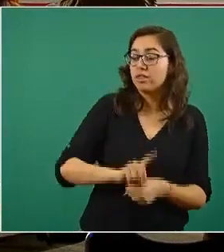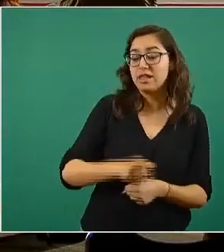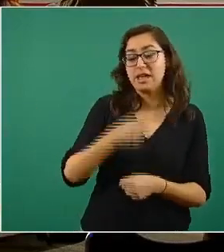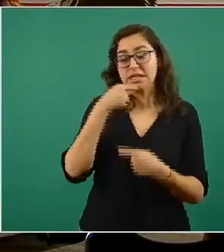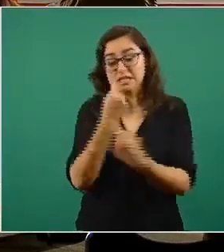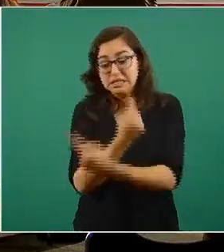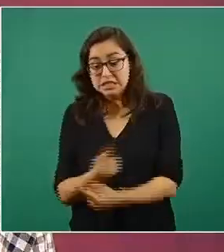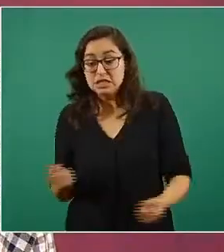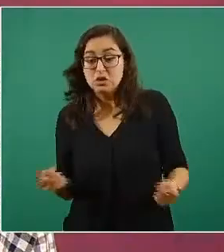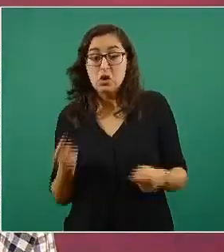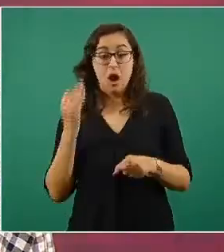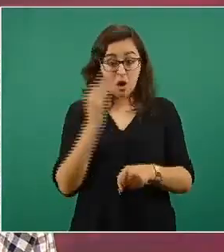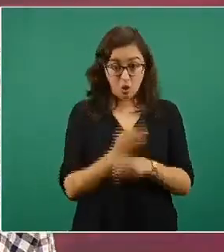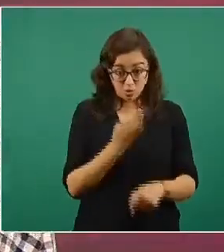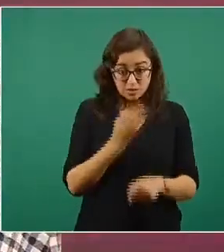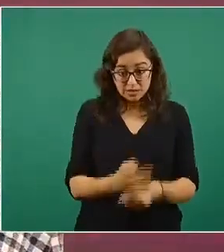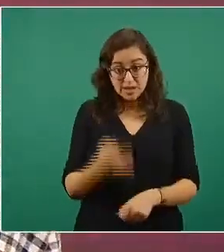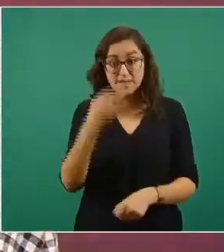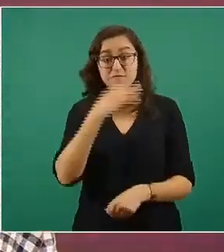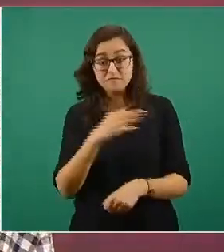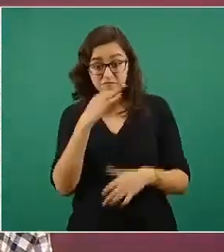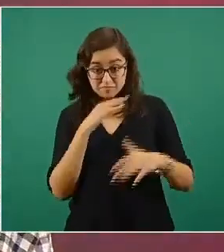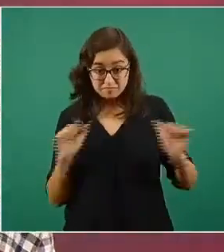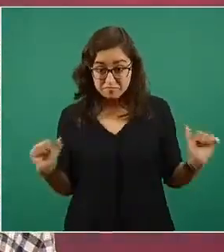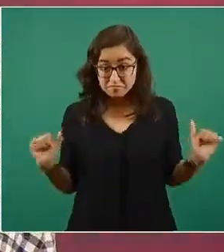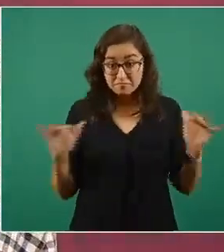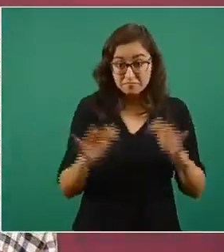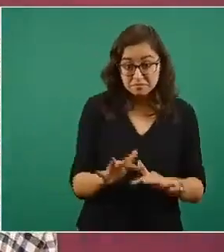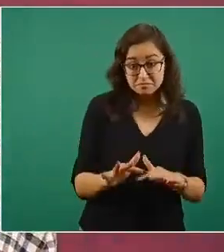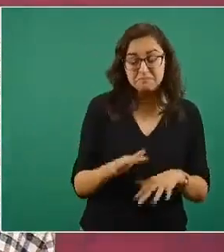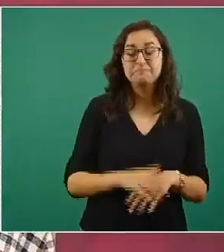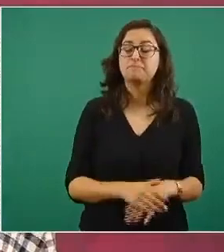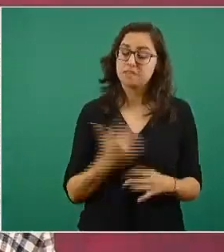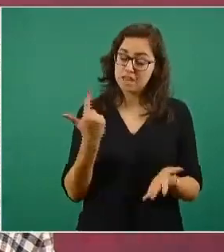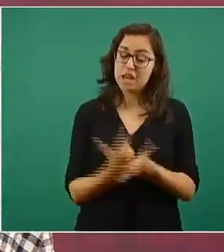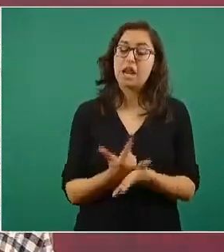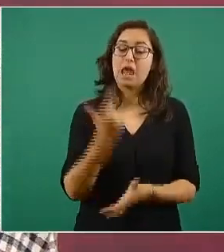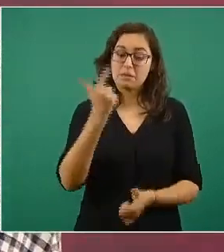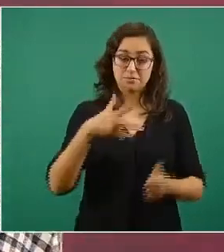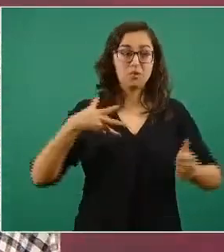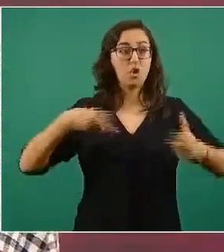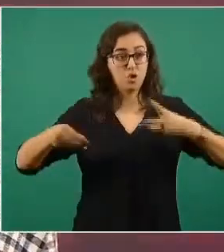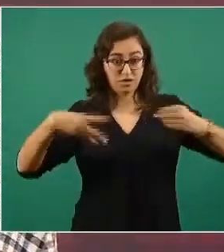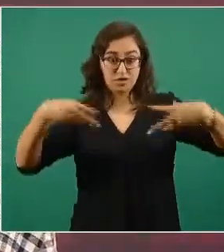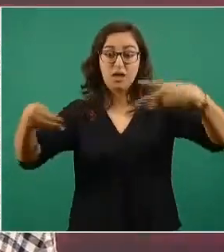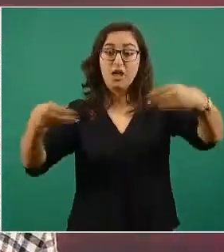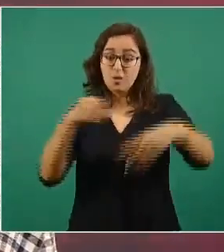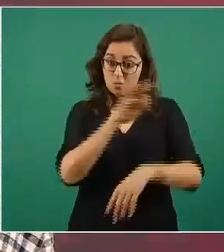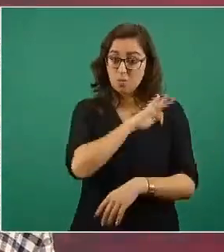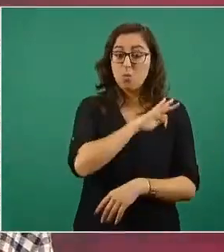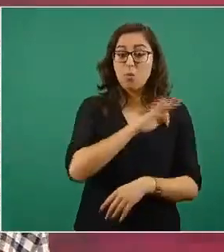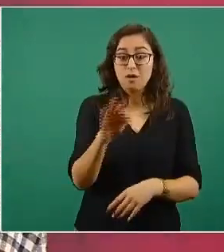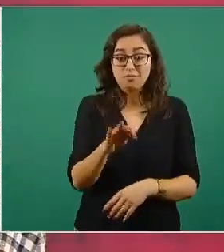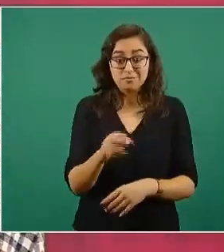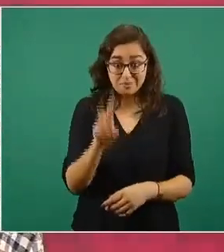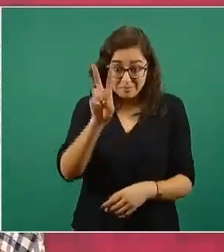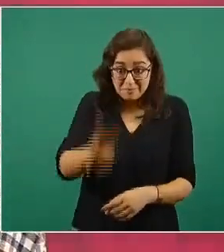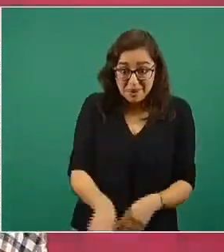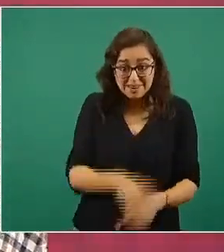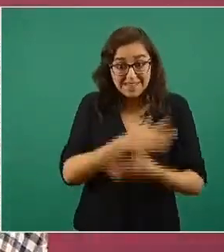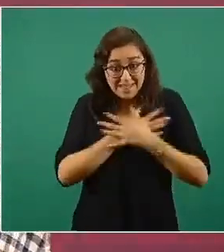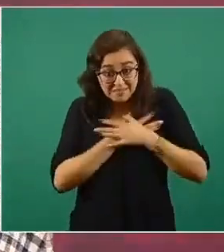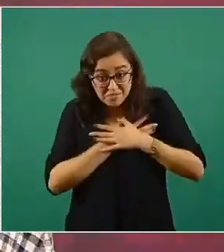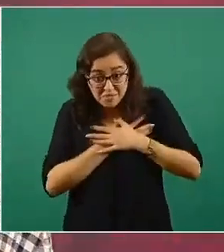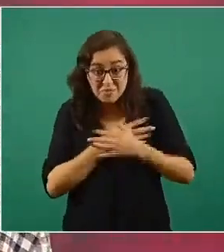puede todavía llevar a un grado muy importante de riesgo de contagio. Entonces, si tenemos aprecio por